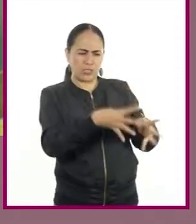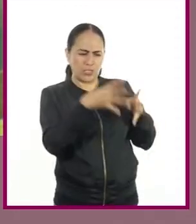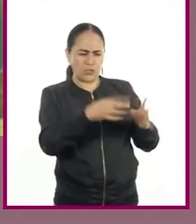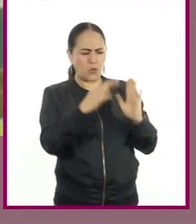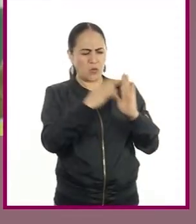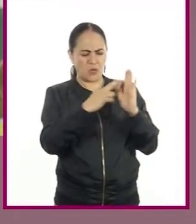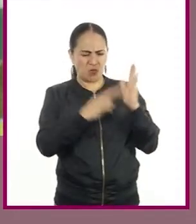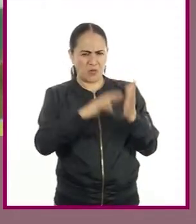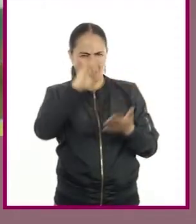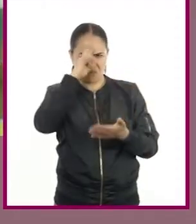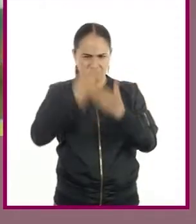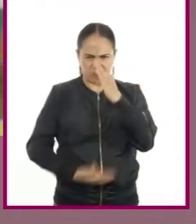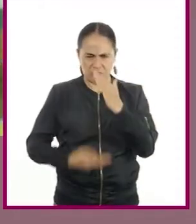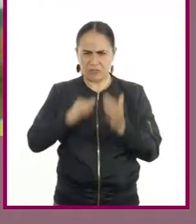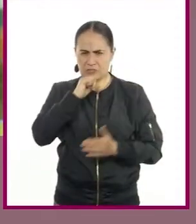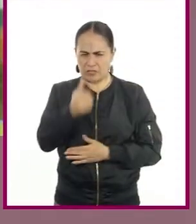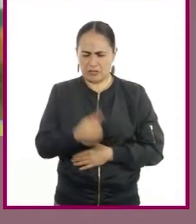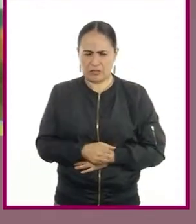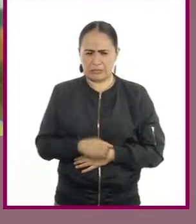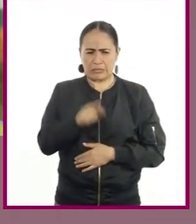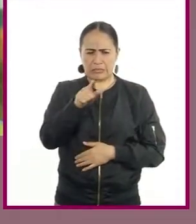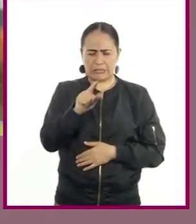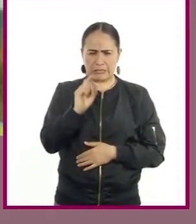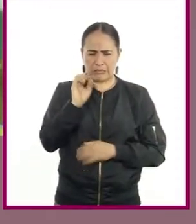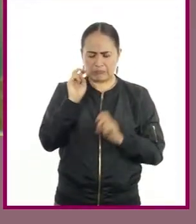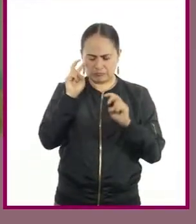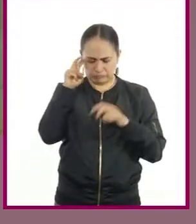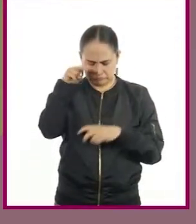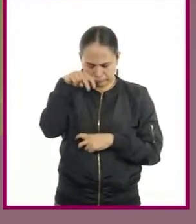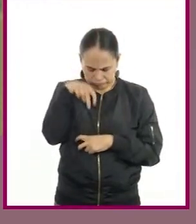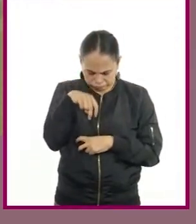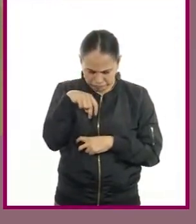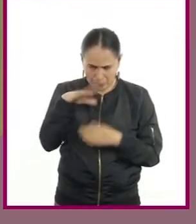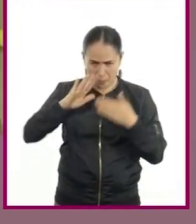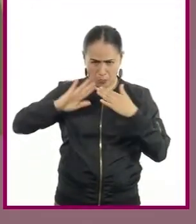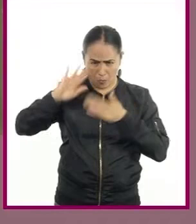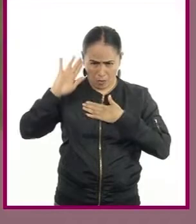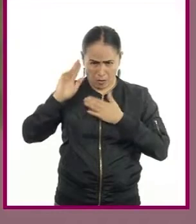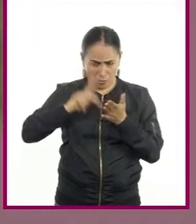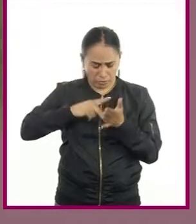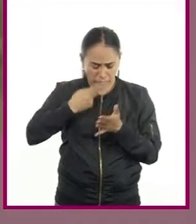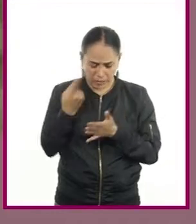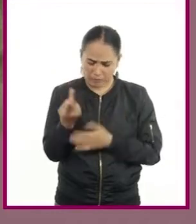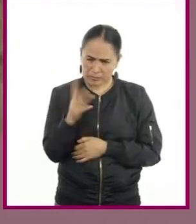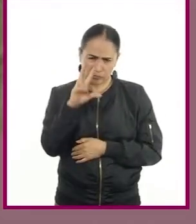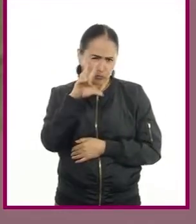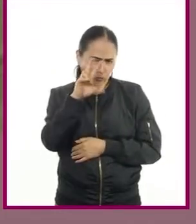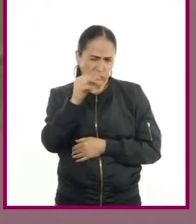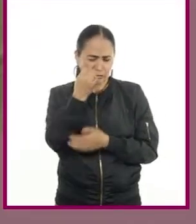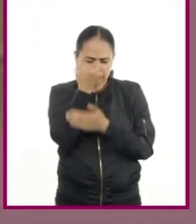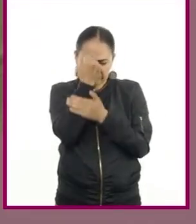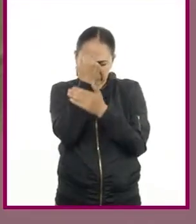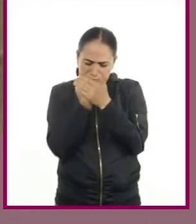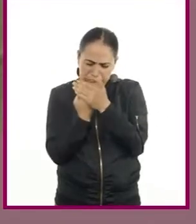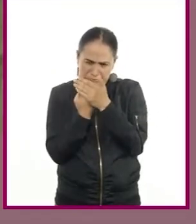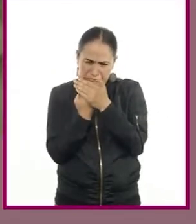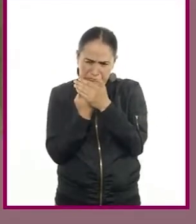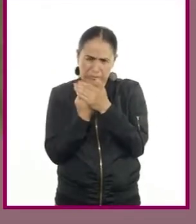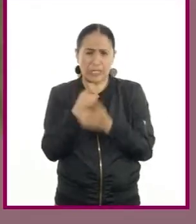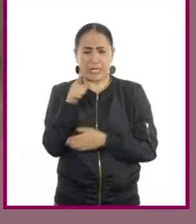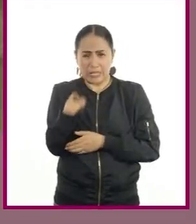reglamento. Valentina bajó la mirada y prometió no volver a hacerlo. Estaba muy apenada, pero no era la